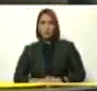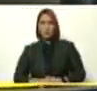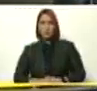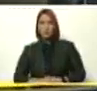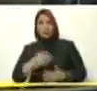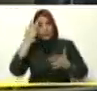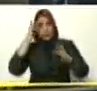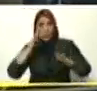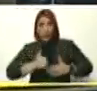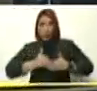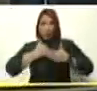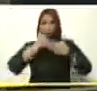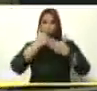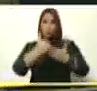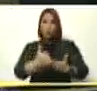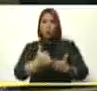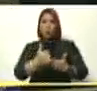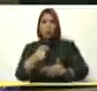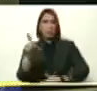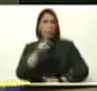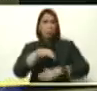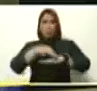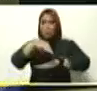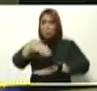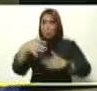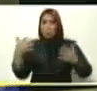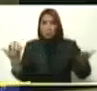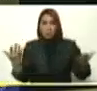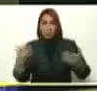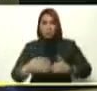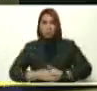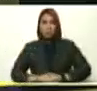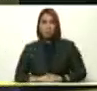Traté de ayudarlo y no se dejó.